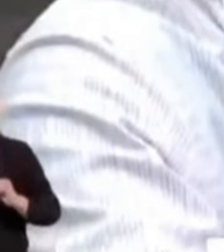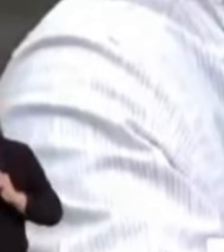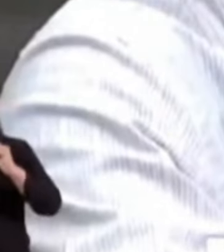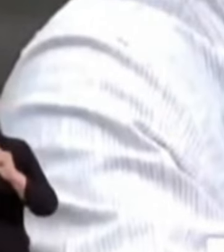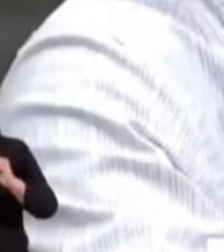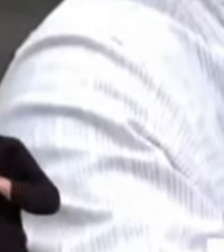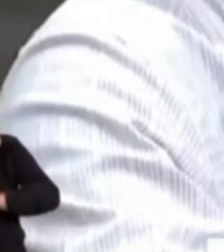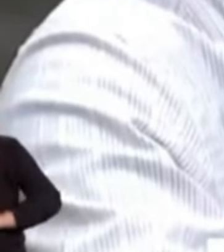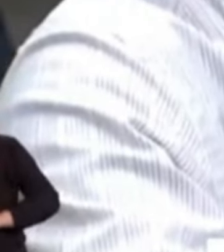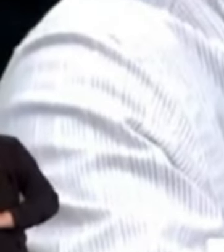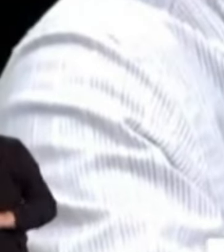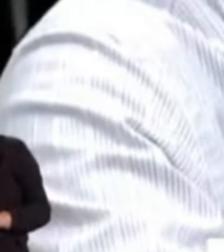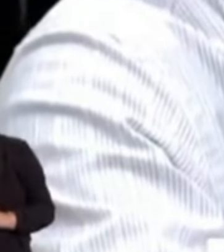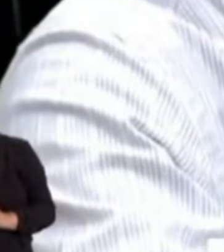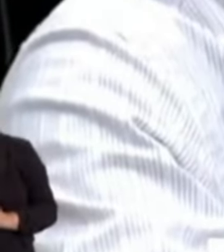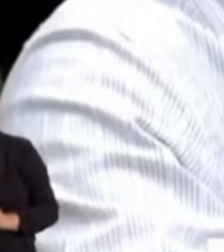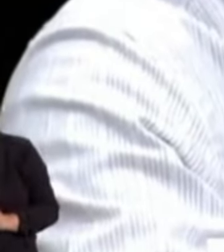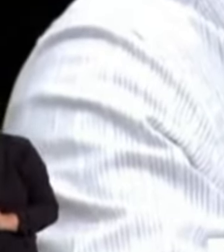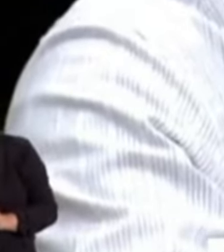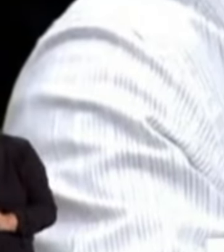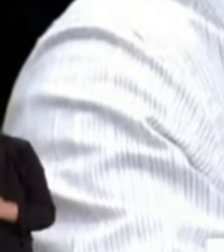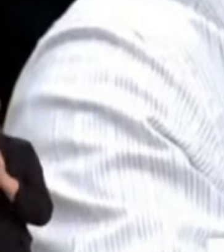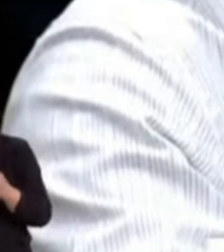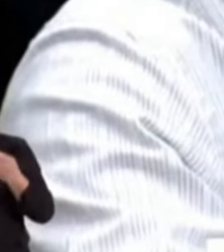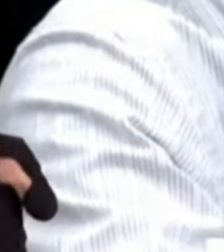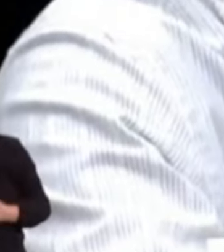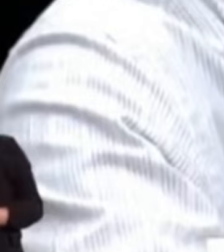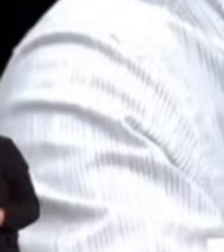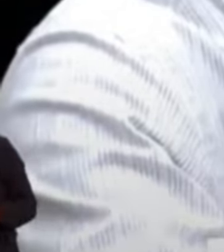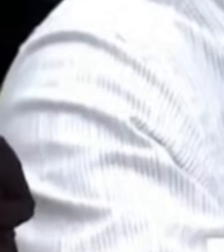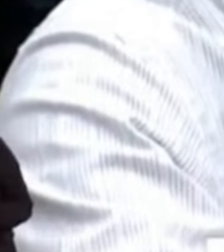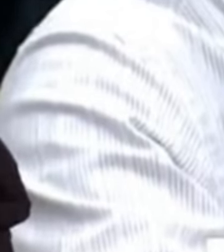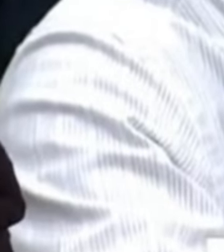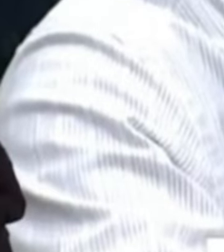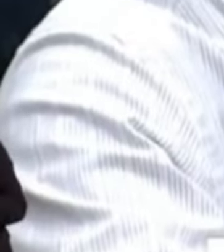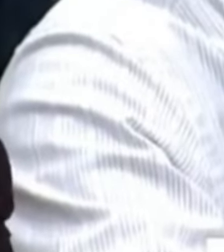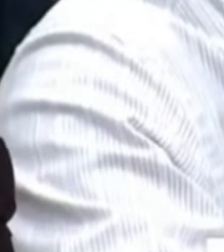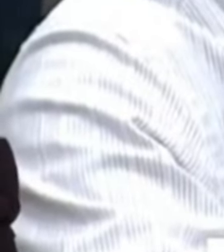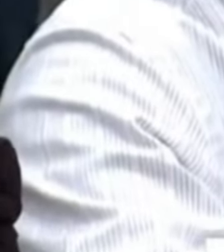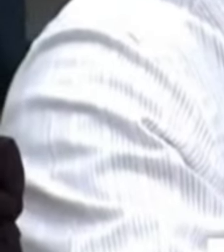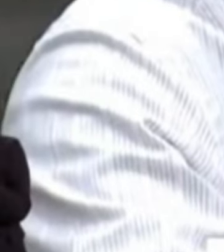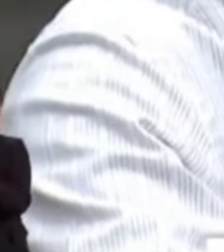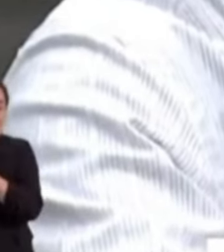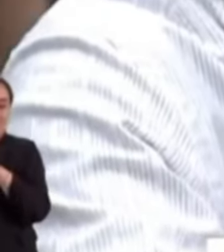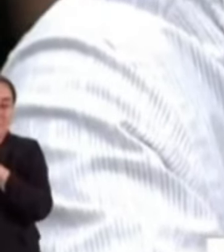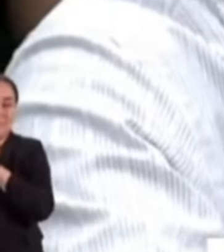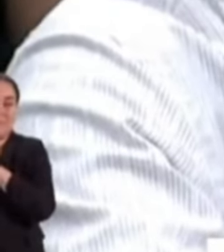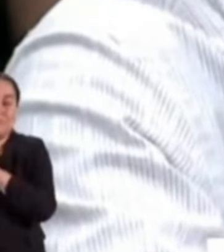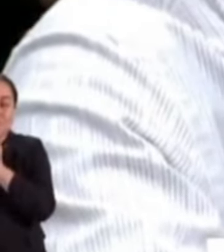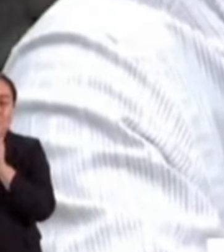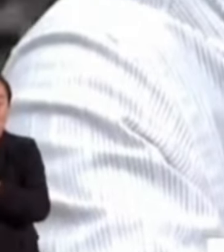del Tribunal de Disciplina Judicial y de las personas magistradas electorales que integran la Sala Superior del Tribunal